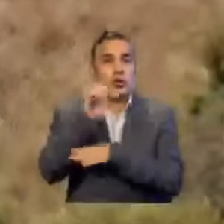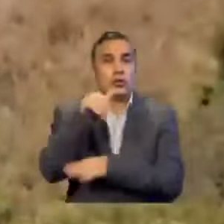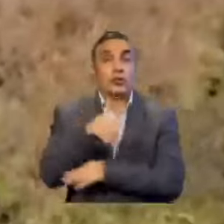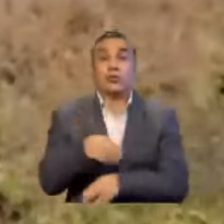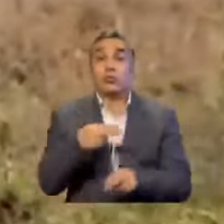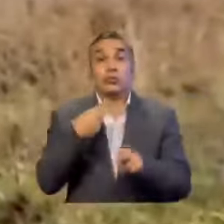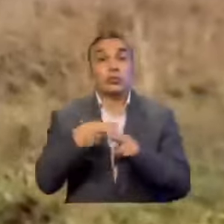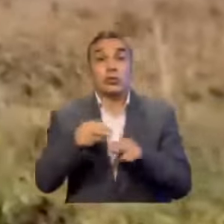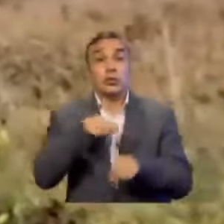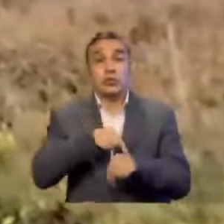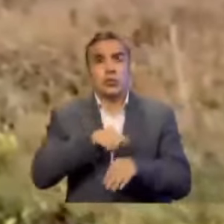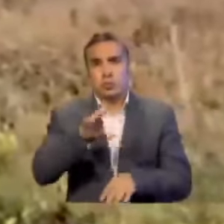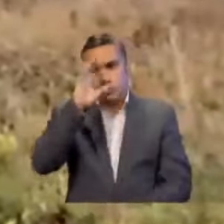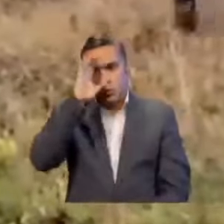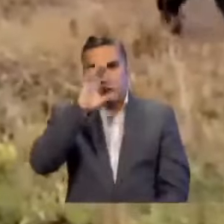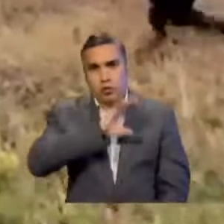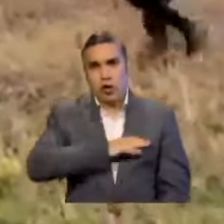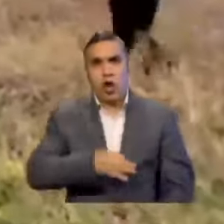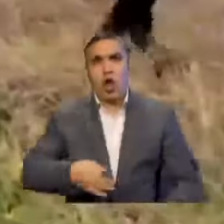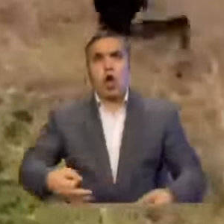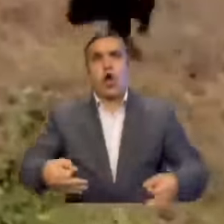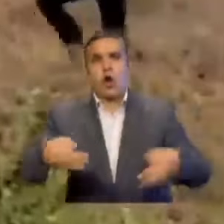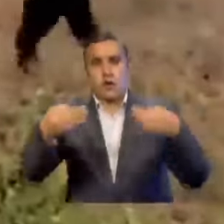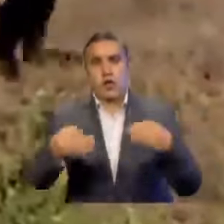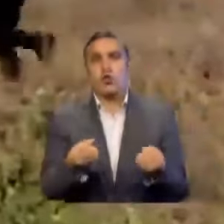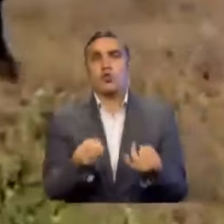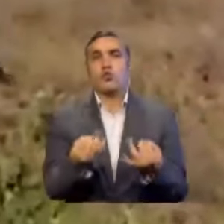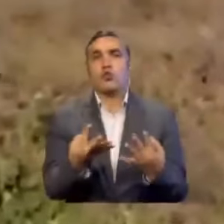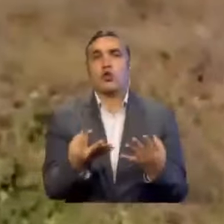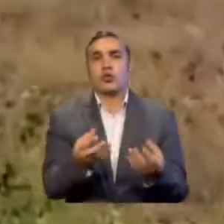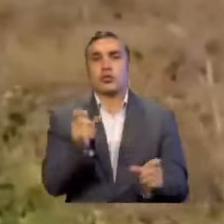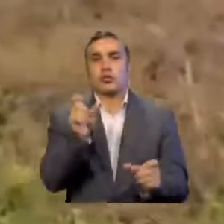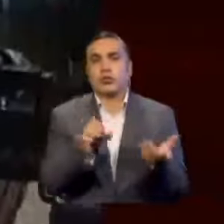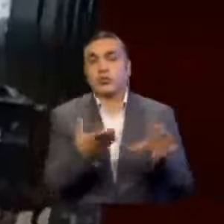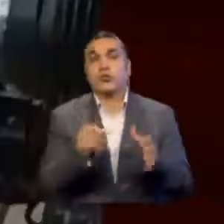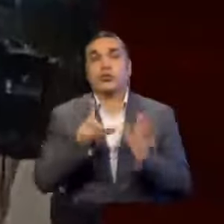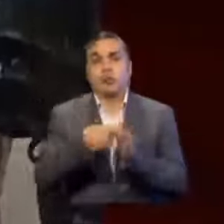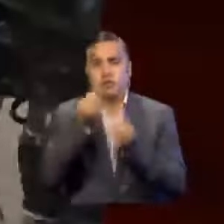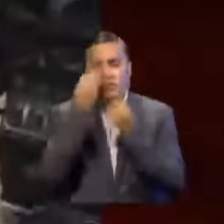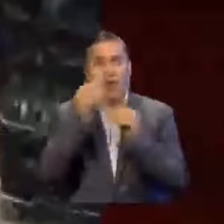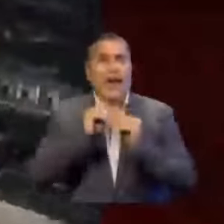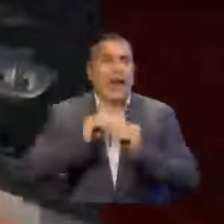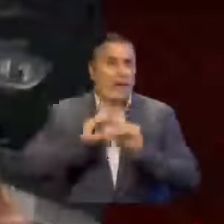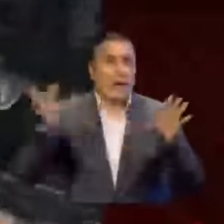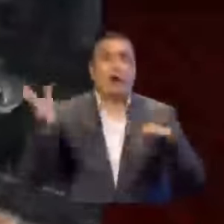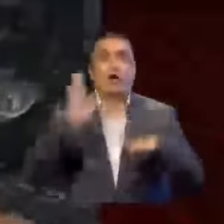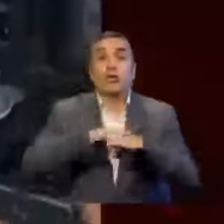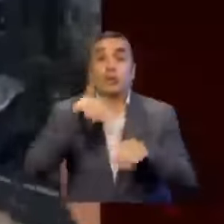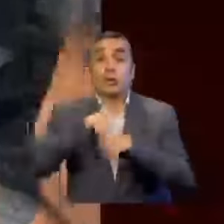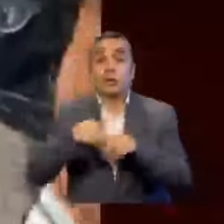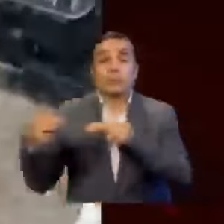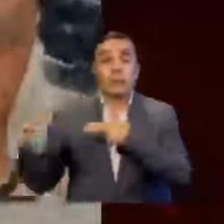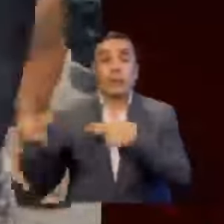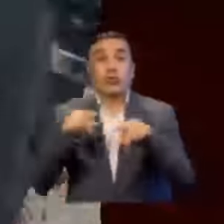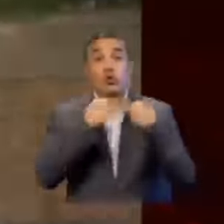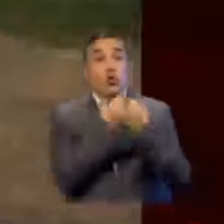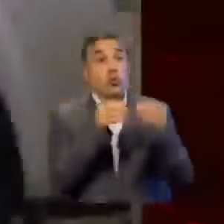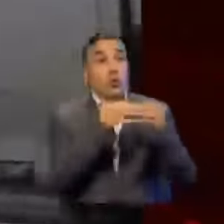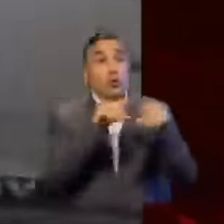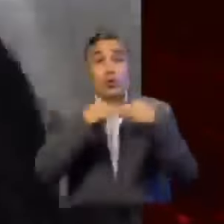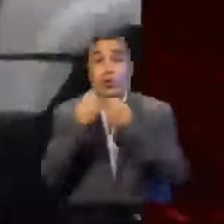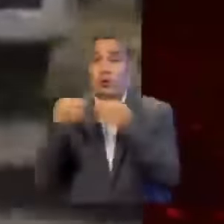las próximas horas, la Policía Nacional oficializará cifras y dará un informe general de lo que hasta el momento es una batalla campal entre bandas que